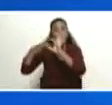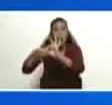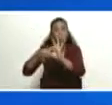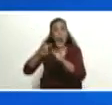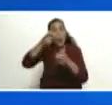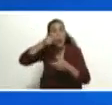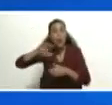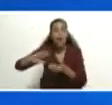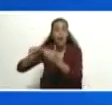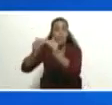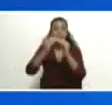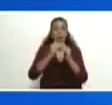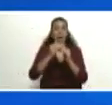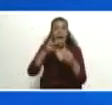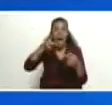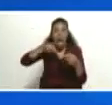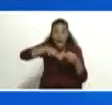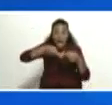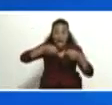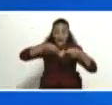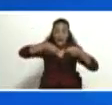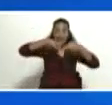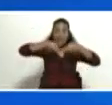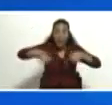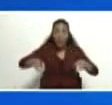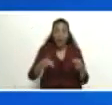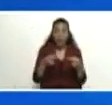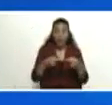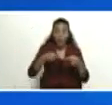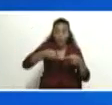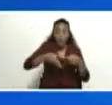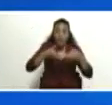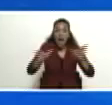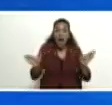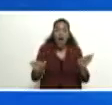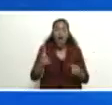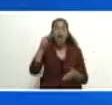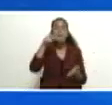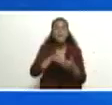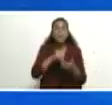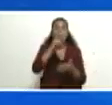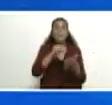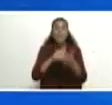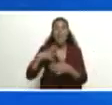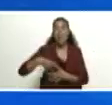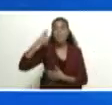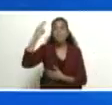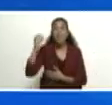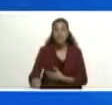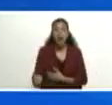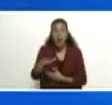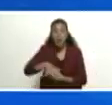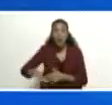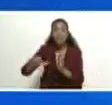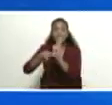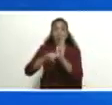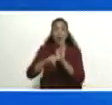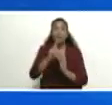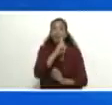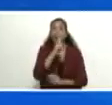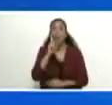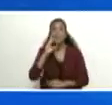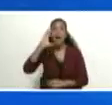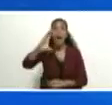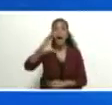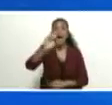popular. Inaugurada la base de misión número 2000 en Petare, en el sector Las Casitas de